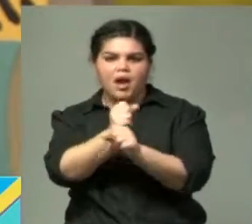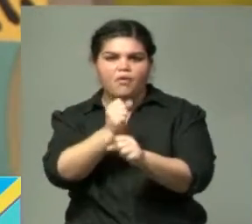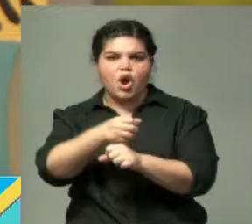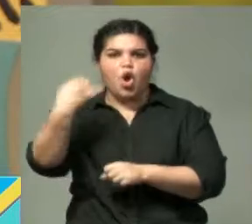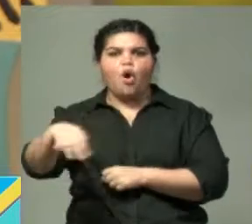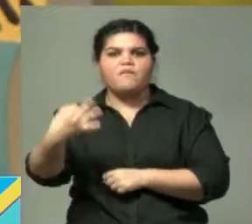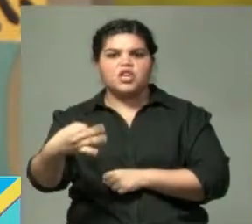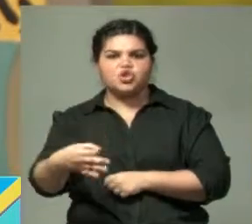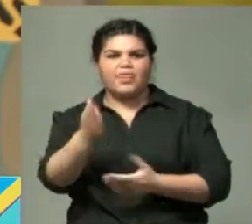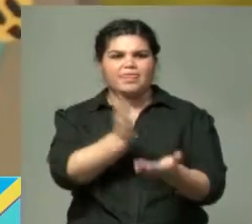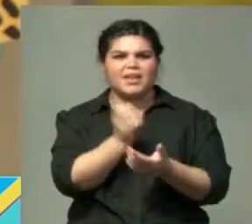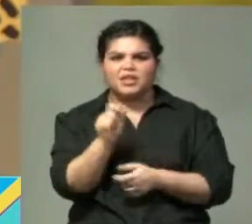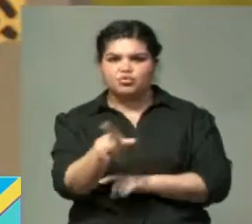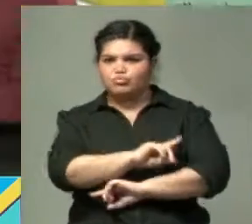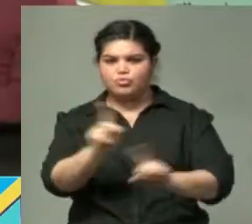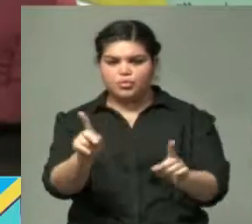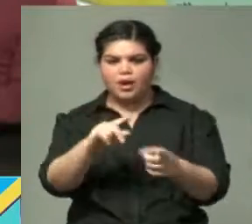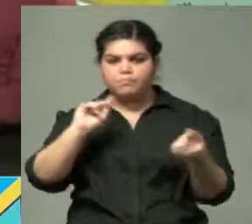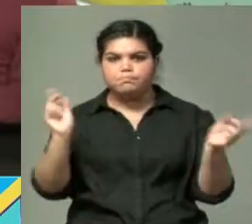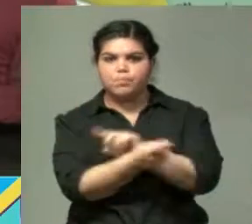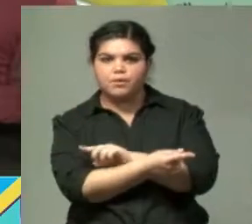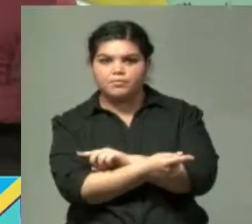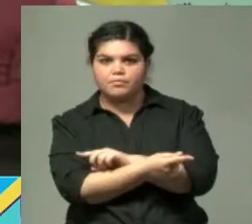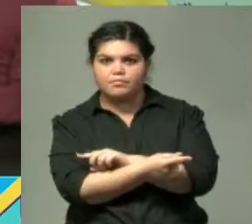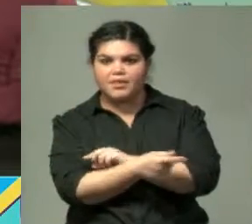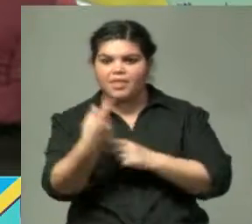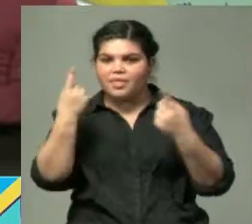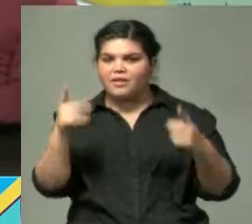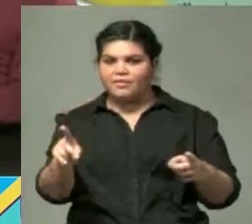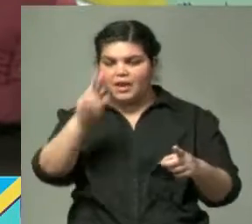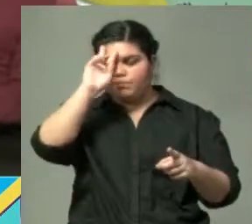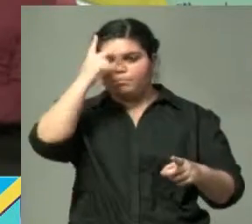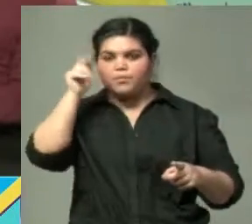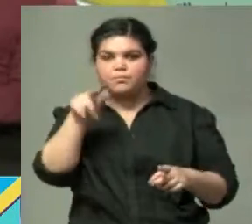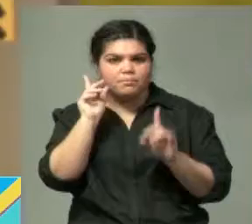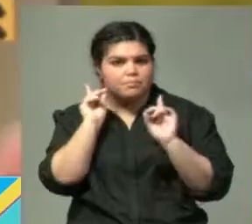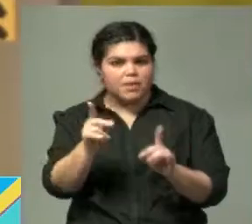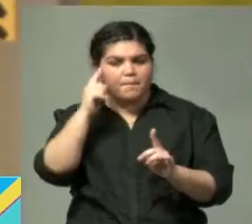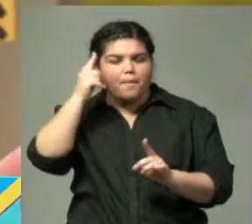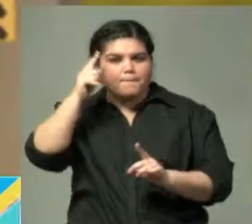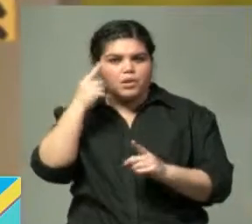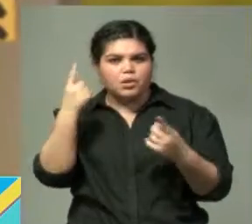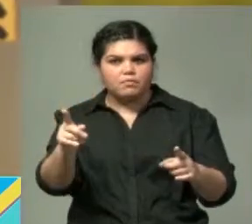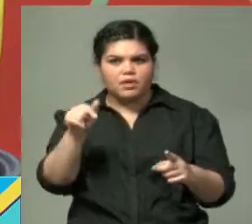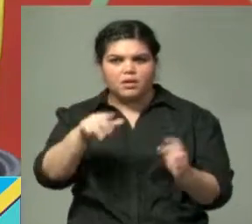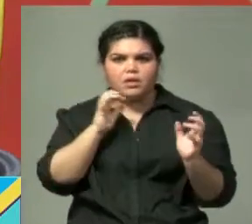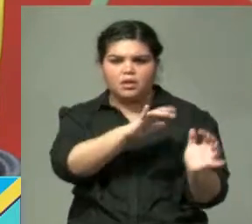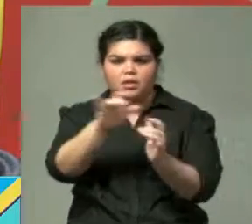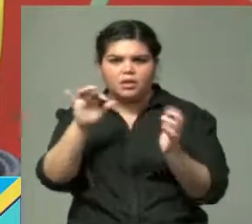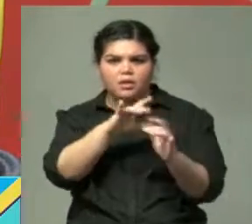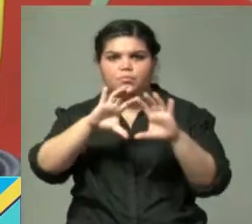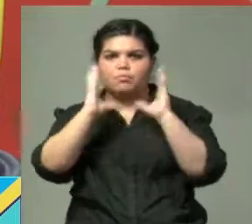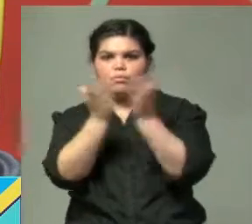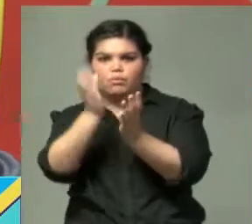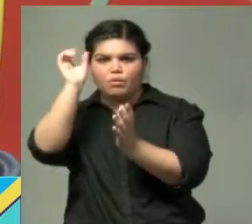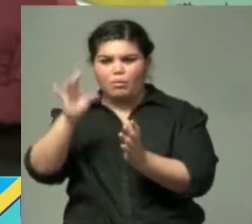Claro, la sociedad tal cual. Cambia ahí el cambia paradigma, totalmente del paradigma. Vos fíjate cómo se está debatiendo este tema en el mundo entero, no solo un tema de